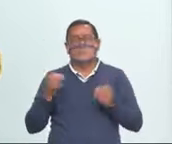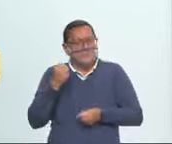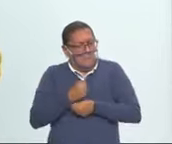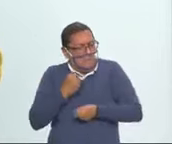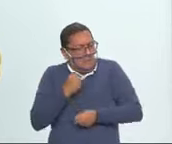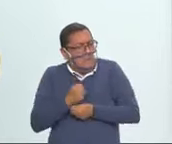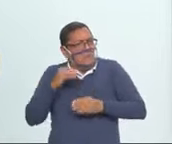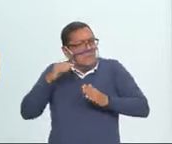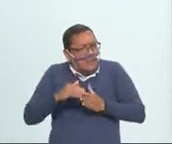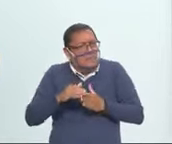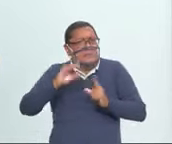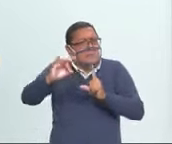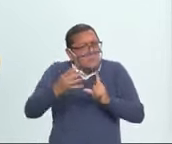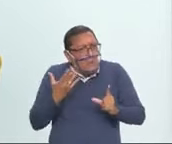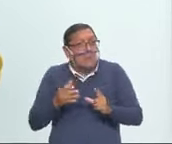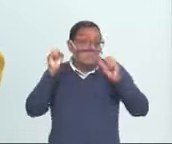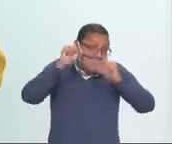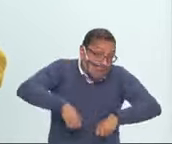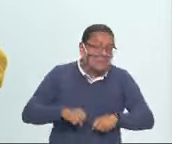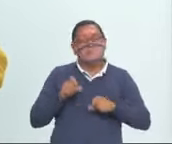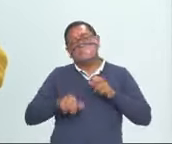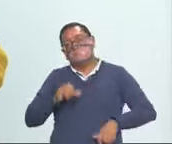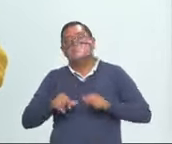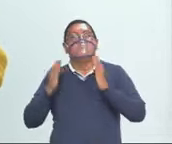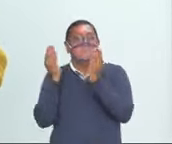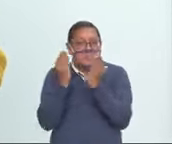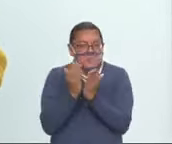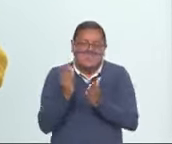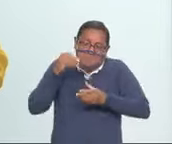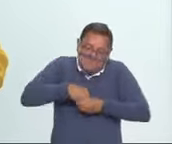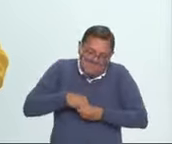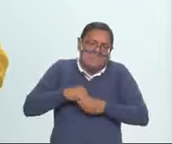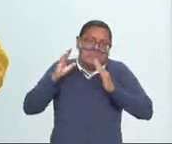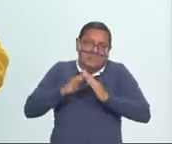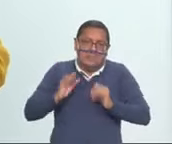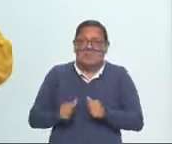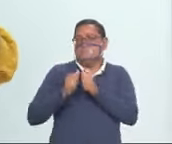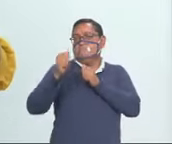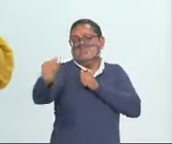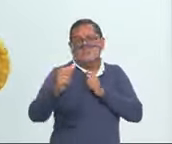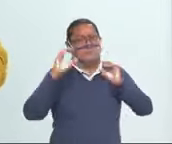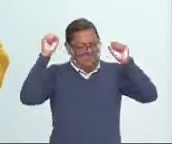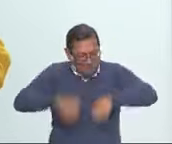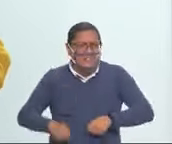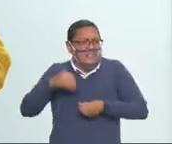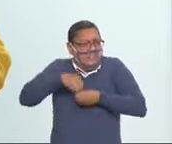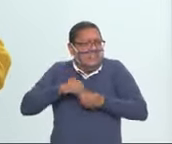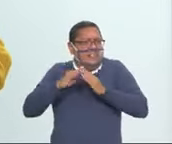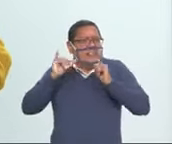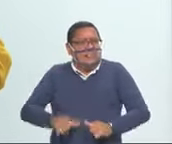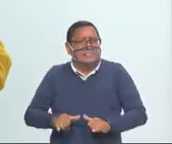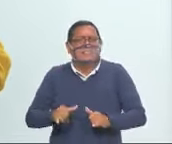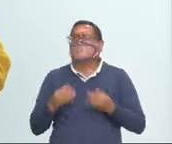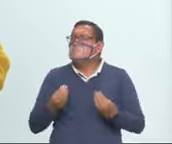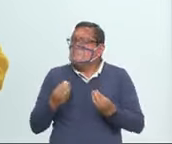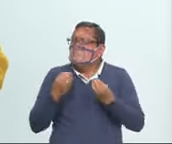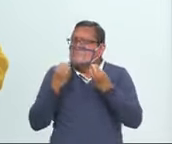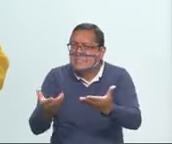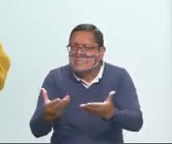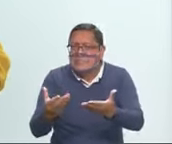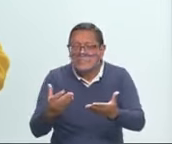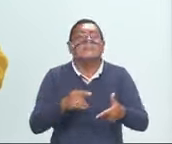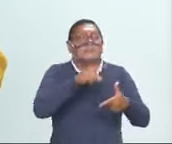la virtualidad, en lo que sea posible, lo mismo la educación a distancia. Todo esto con un solo propósito y es